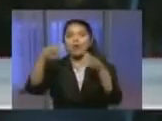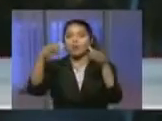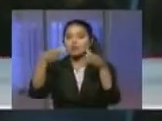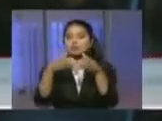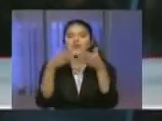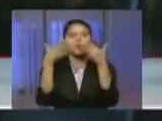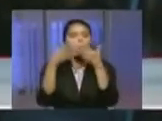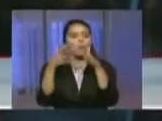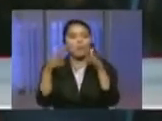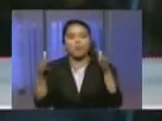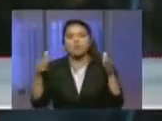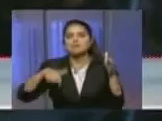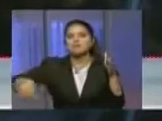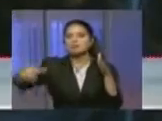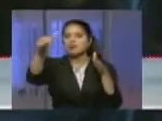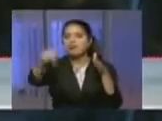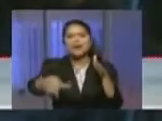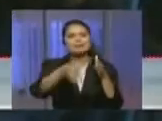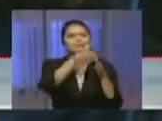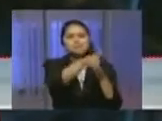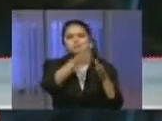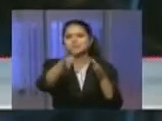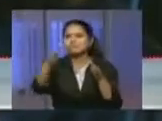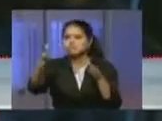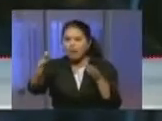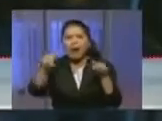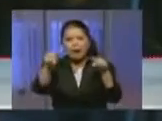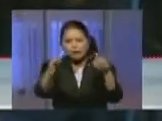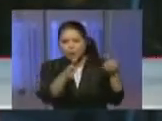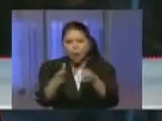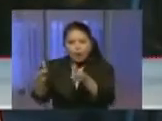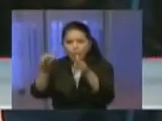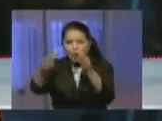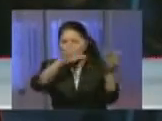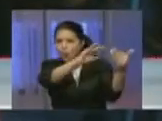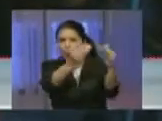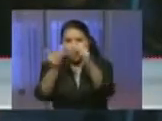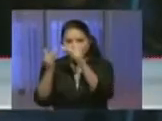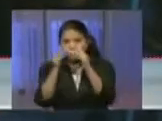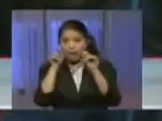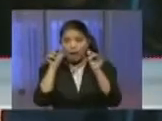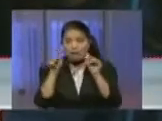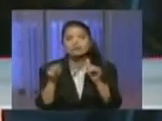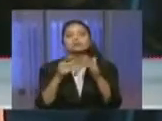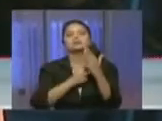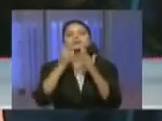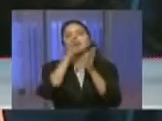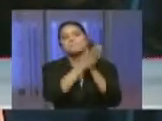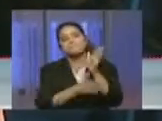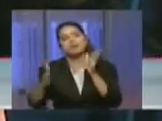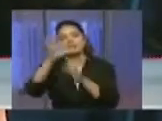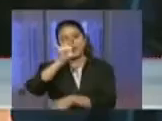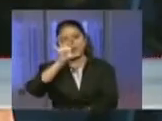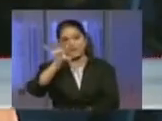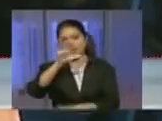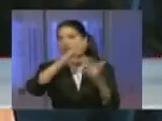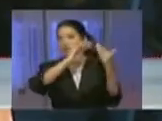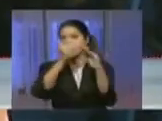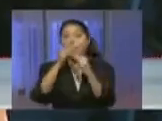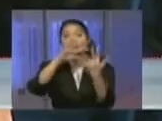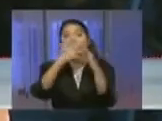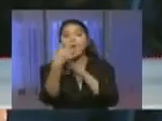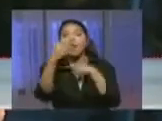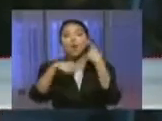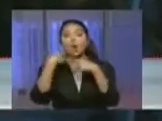Popular en cada corredor se está desarrollando el plan de la patria comunal barrio nuevo barrio